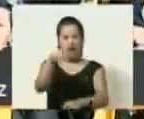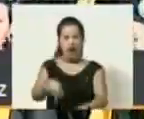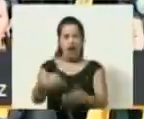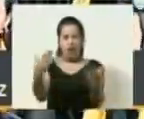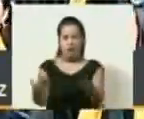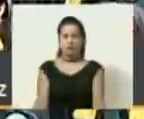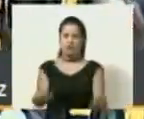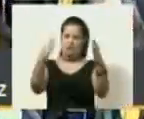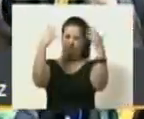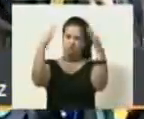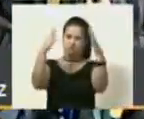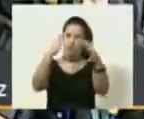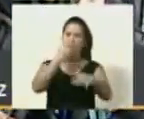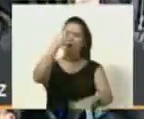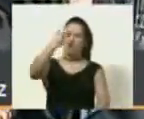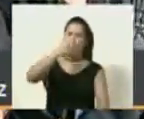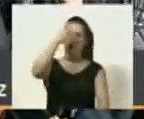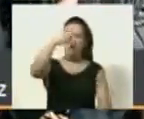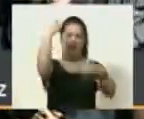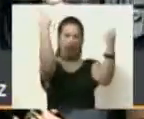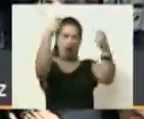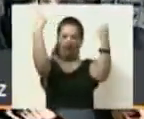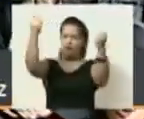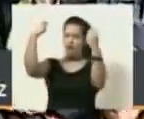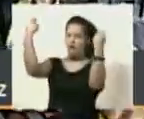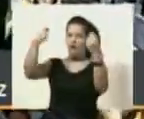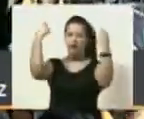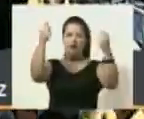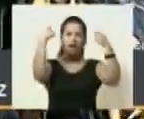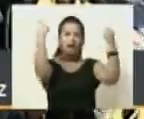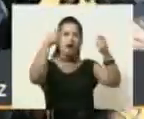momento un grito de júbilo.